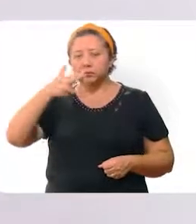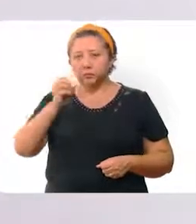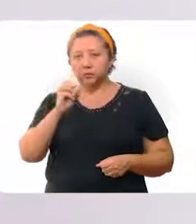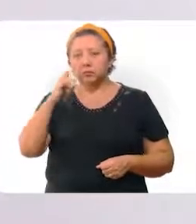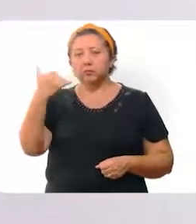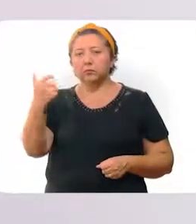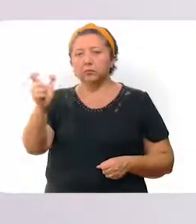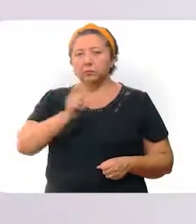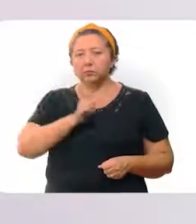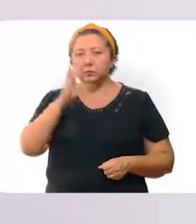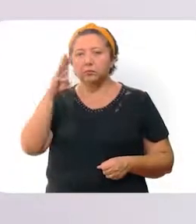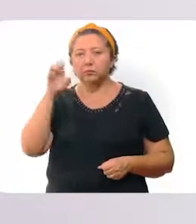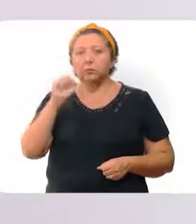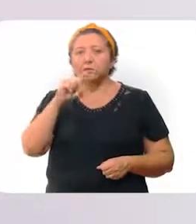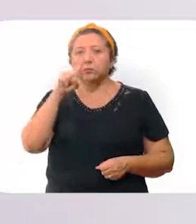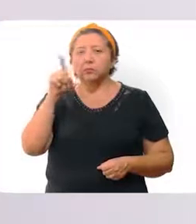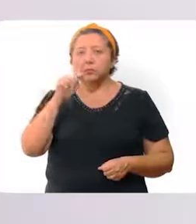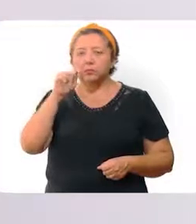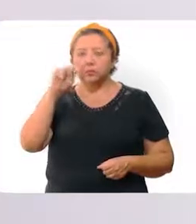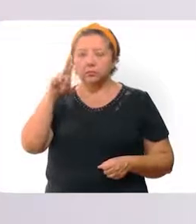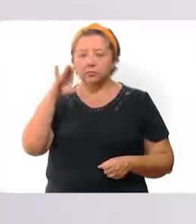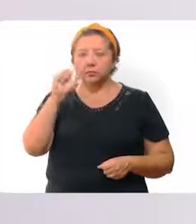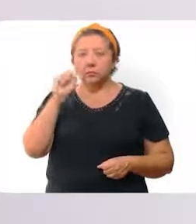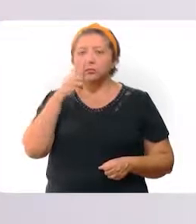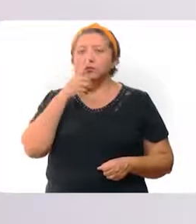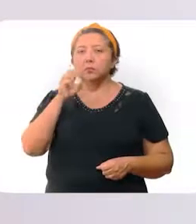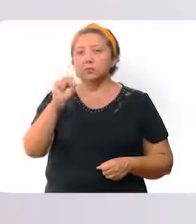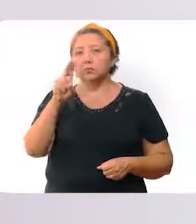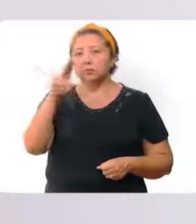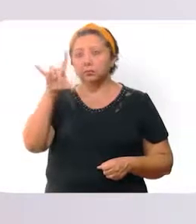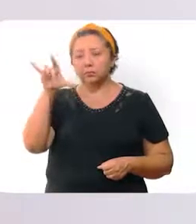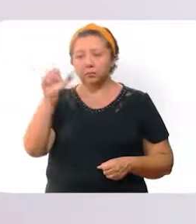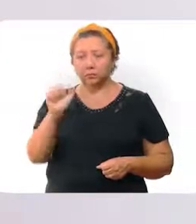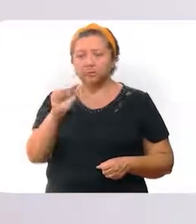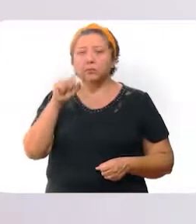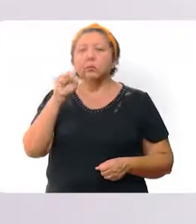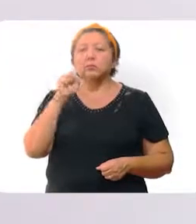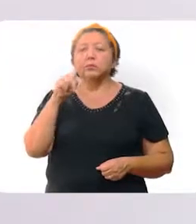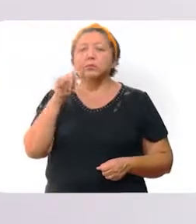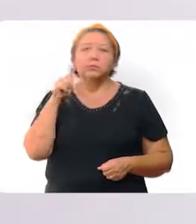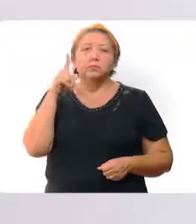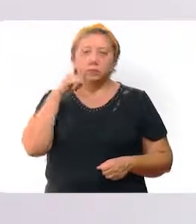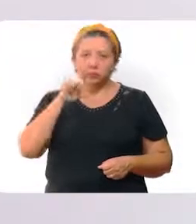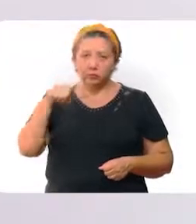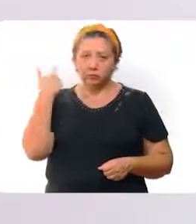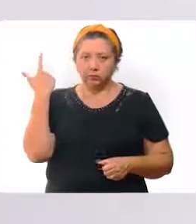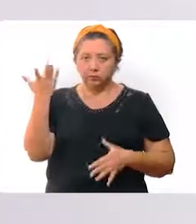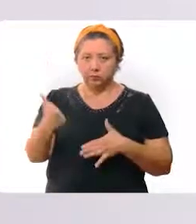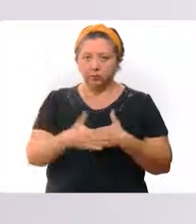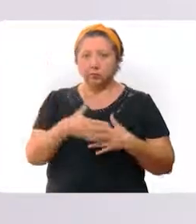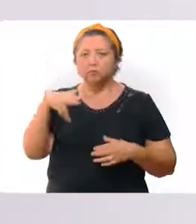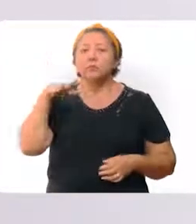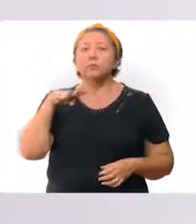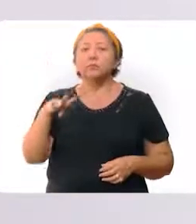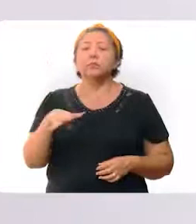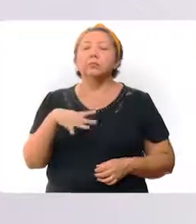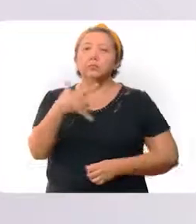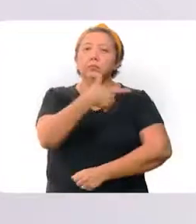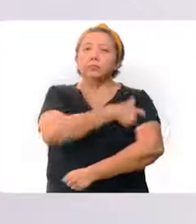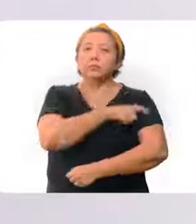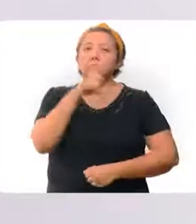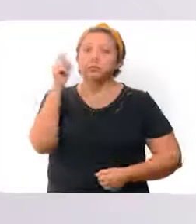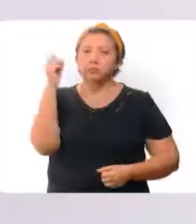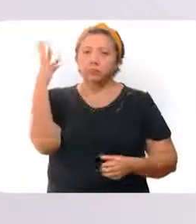Teabo, Yaxcabá, Tecó, Tzucacap, Citas, Suquilá y Sotuta. Entre mañana 12 y el próximo 19 se